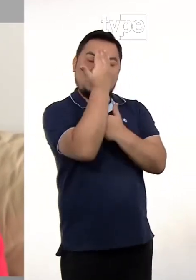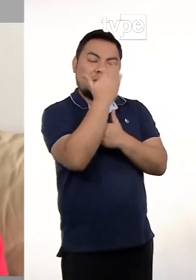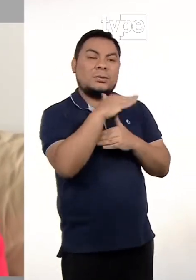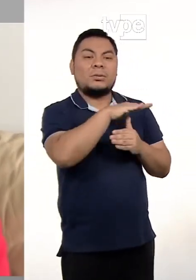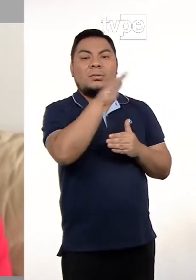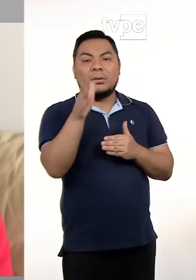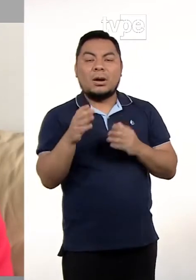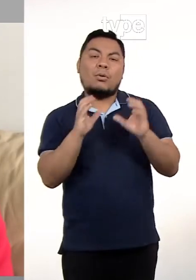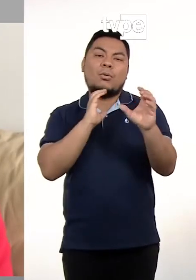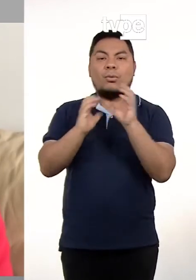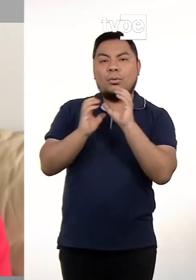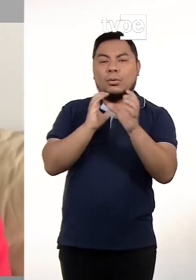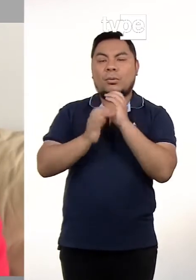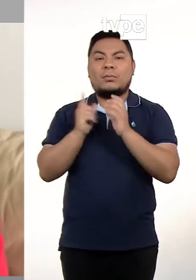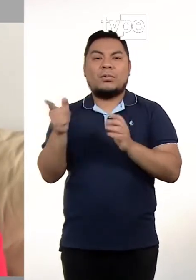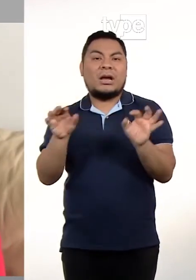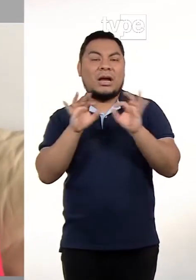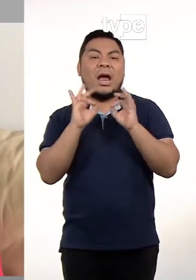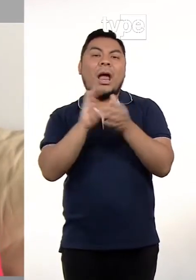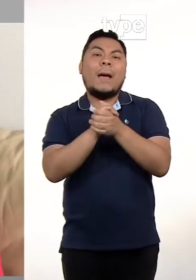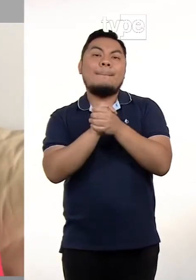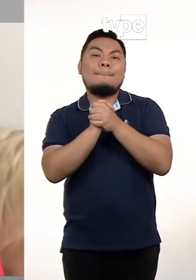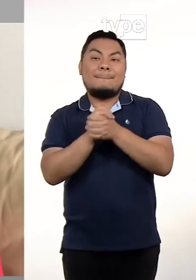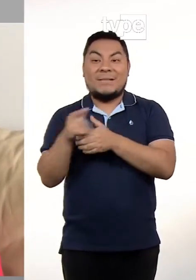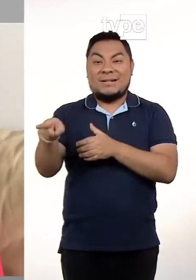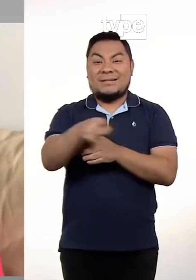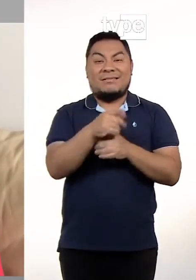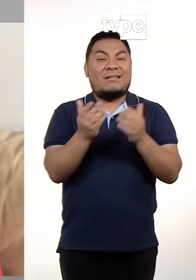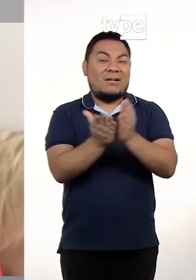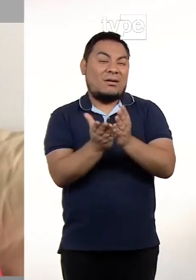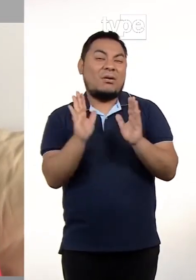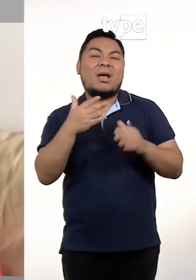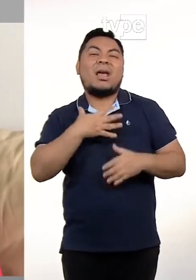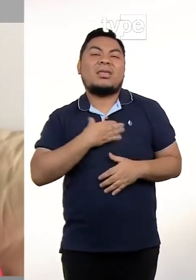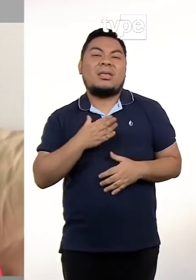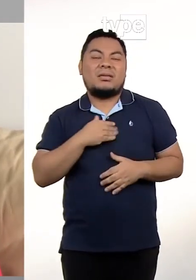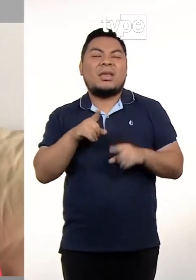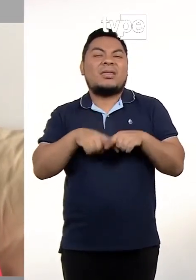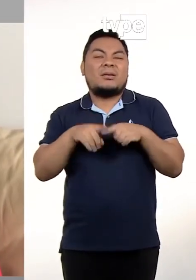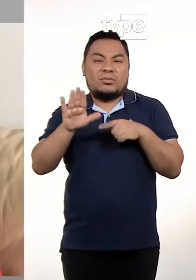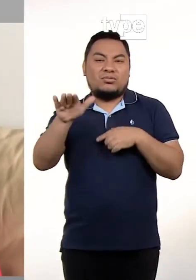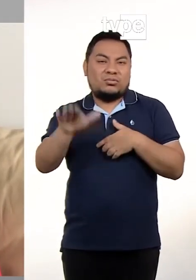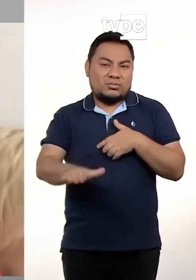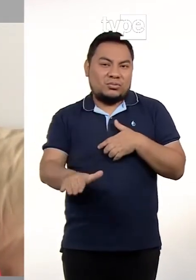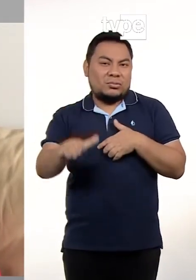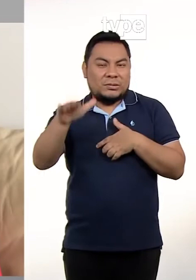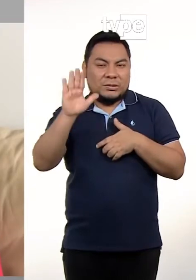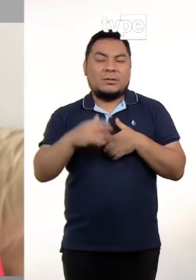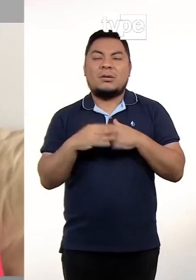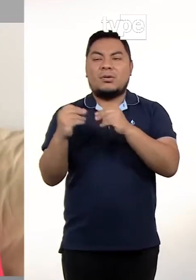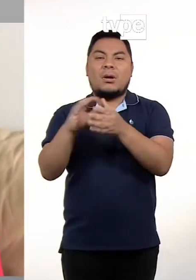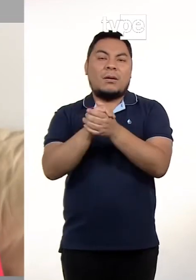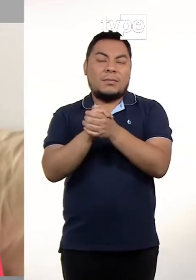estudio, con las conversaciones que puedan tener con sus amiguitos, dependiendo de la edad que tengan,